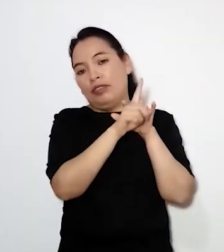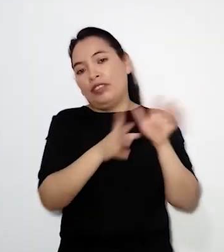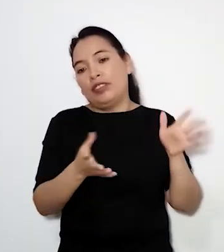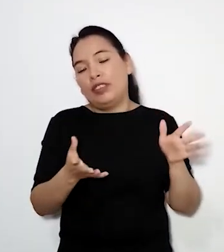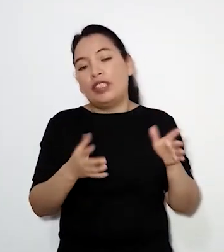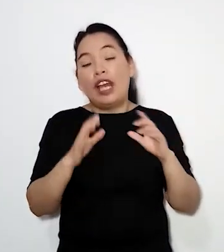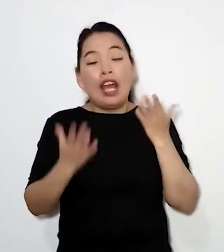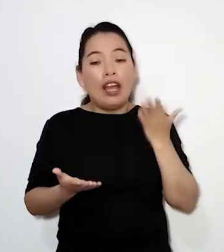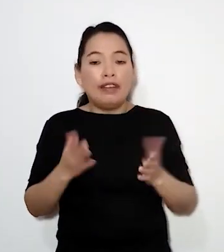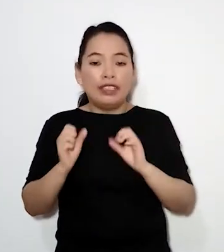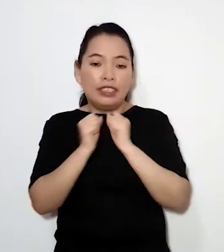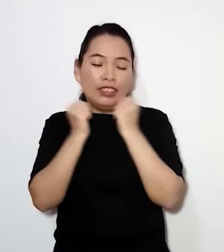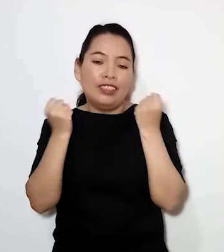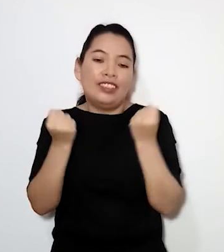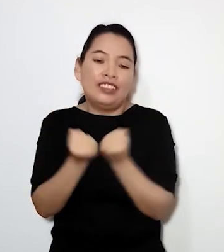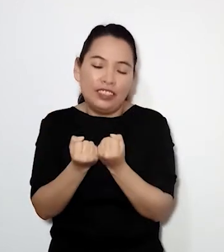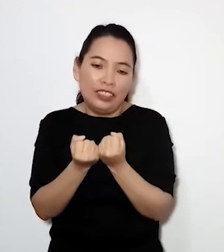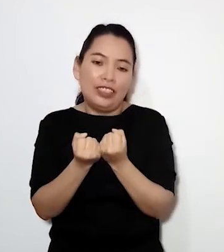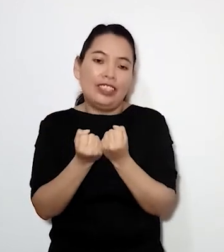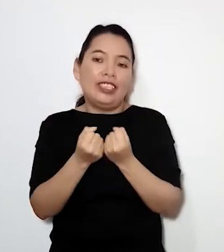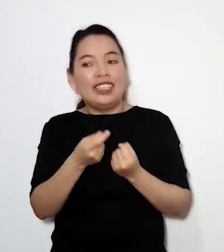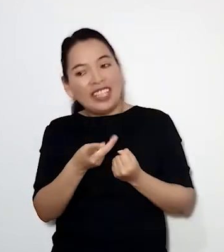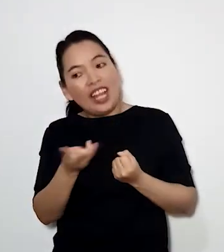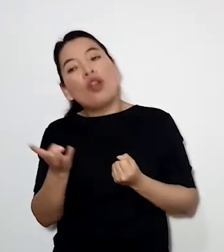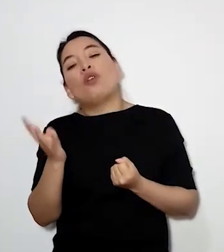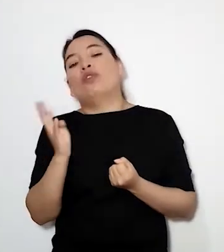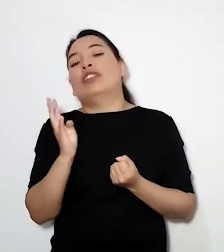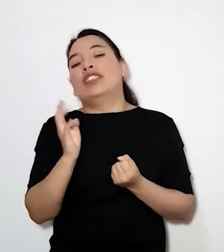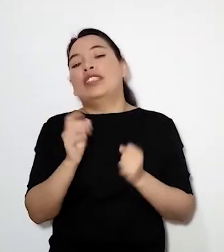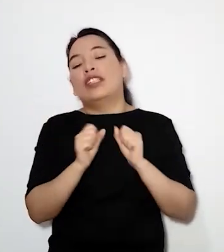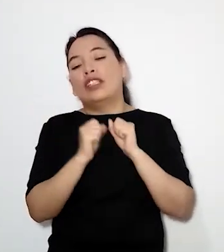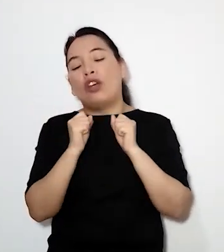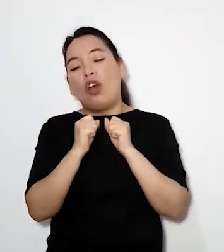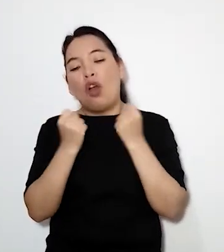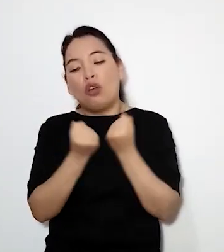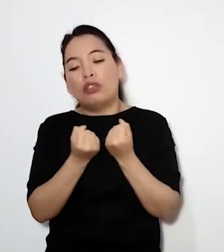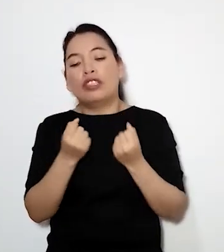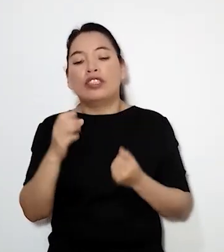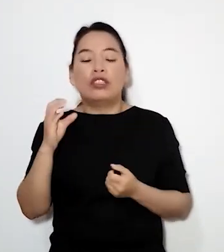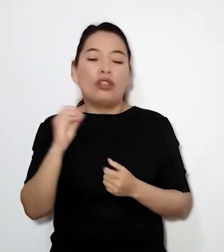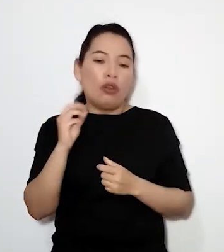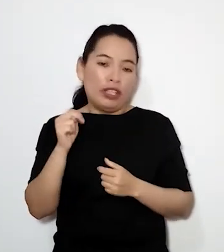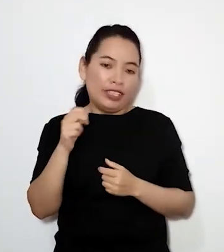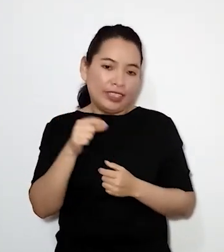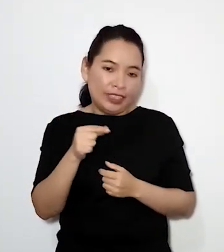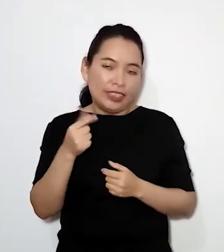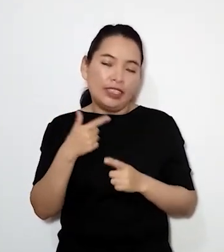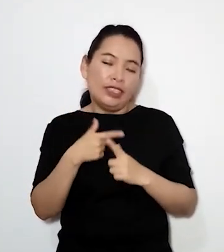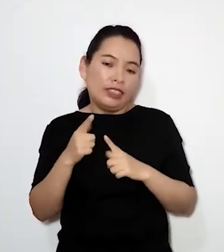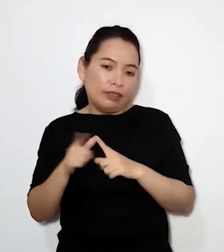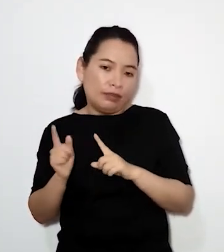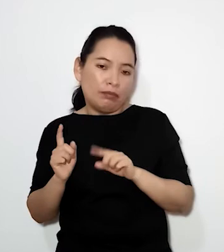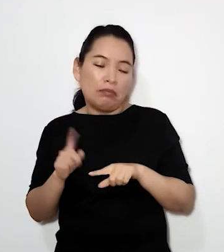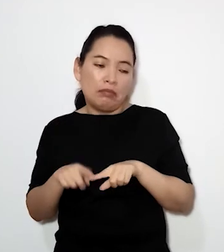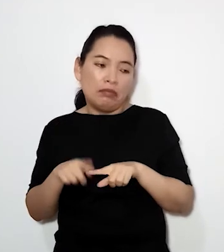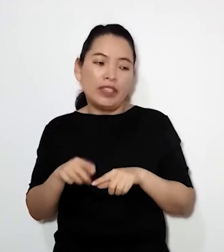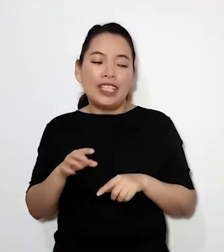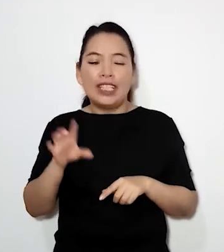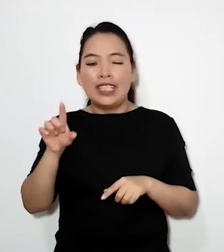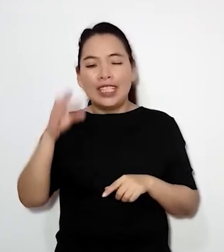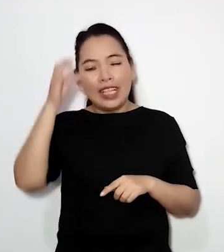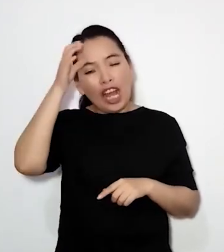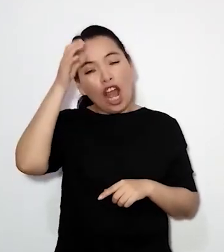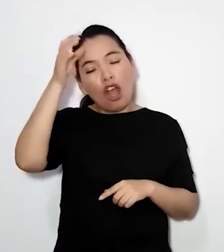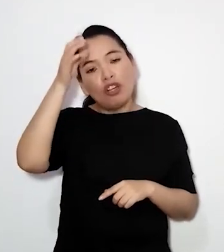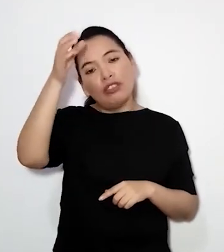en algunas de ellas, en algunas organizaciones confesionales, vemos que este concepto de inclusión,